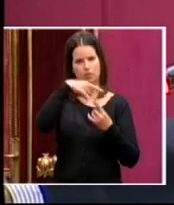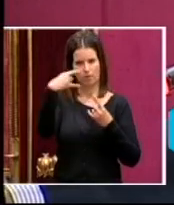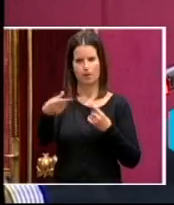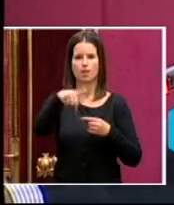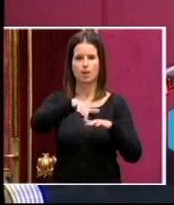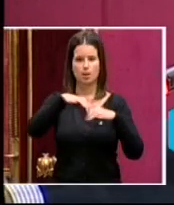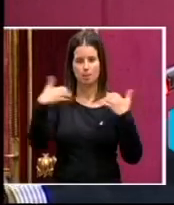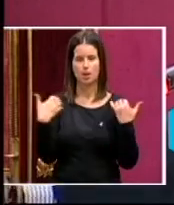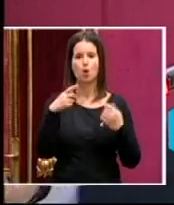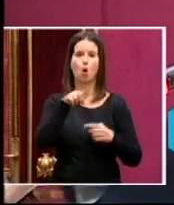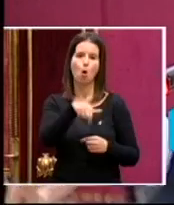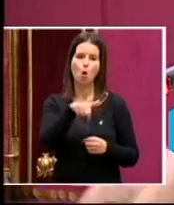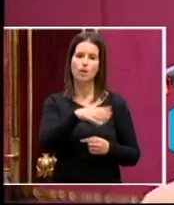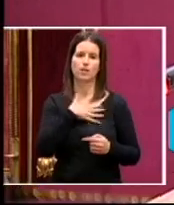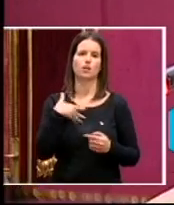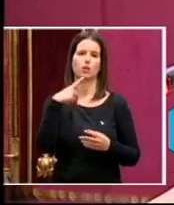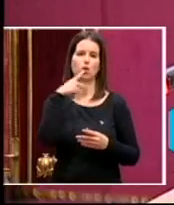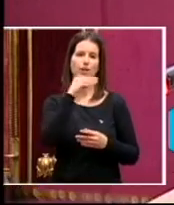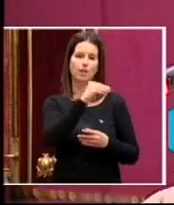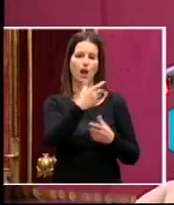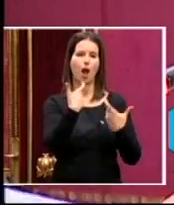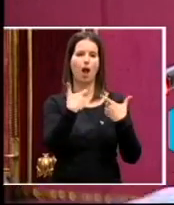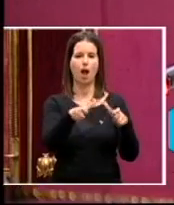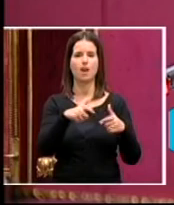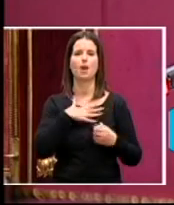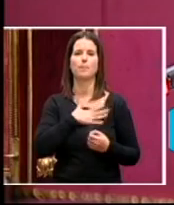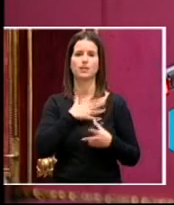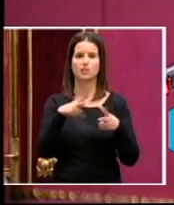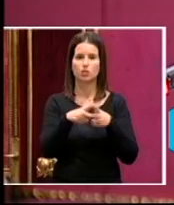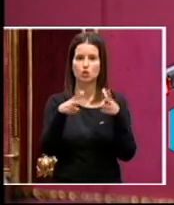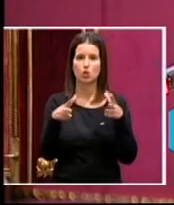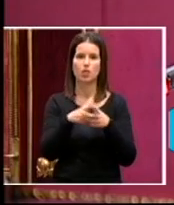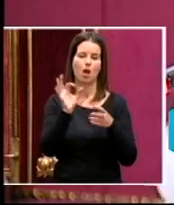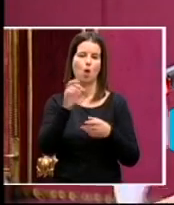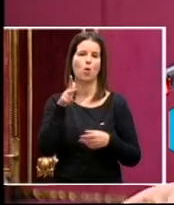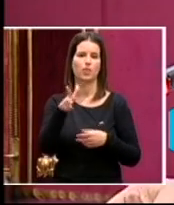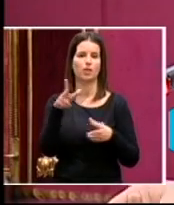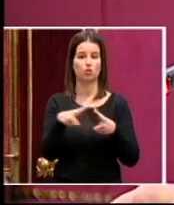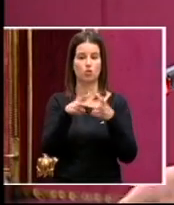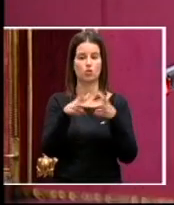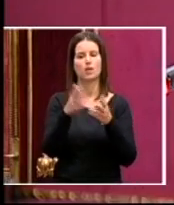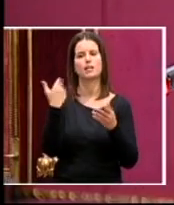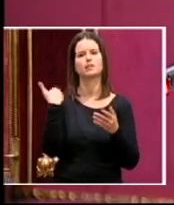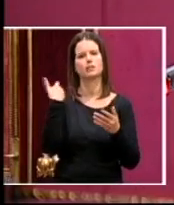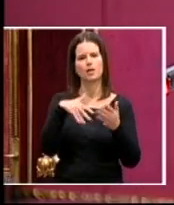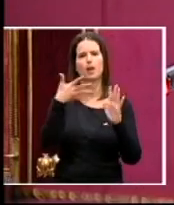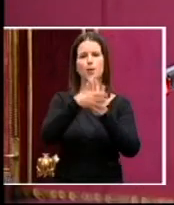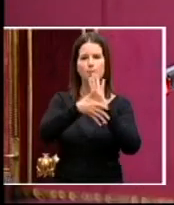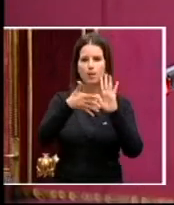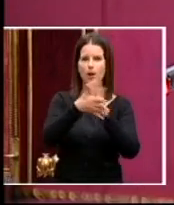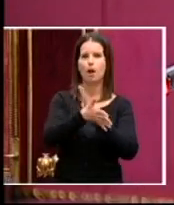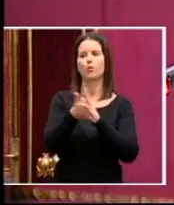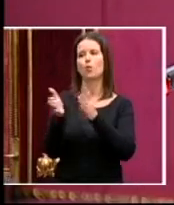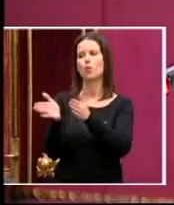Hoy toca tirarle de la oreja al área de bienestar social o derechos sociales porque, si bien ya se han explicado en este sentido tanto el